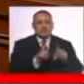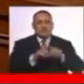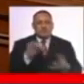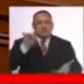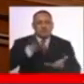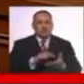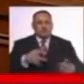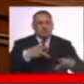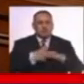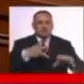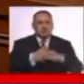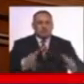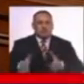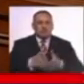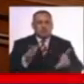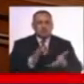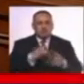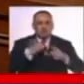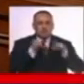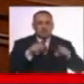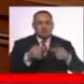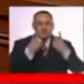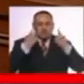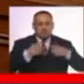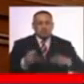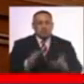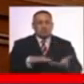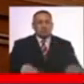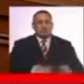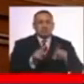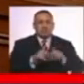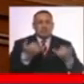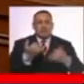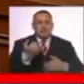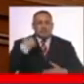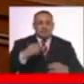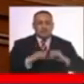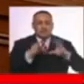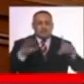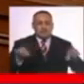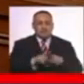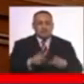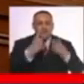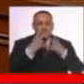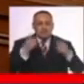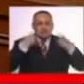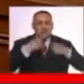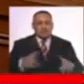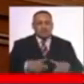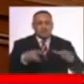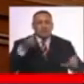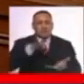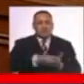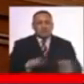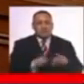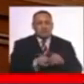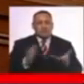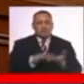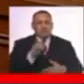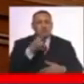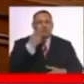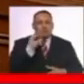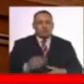aeropuerto, bloqueando las vías y que por ello resultaron fallecidos. El día de ayer, más que la toma del aeropuerto, han fallecido dos